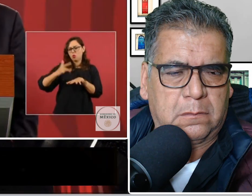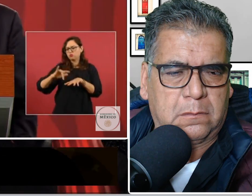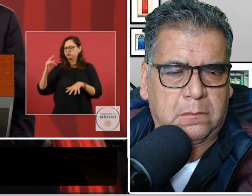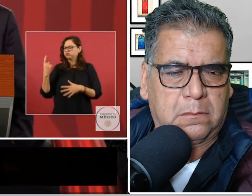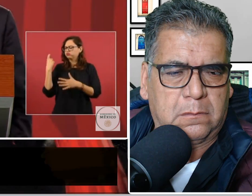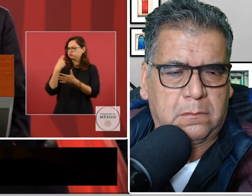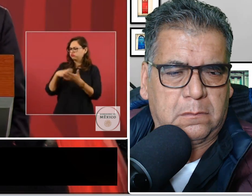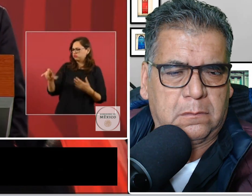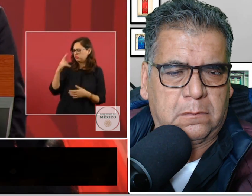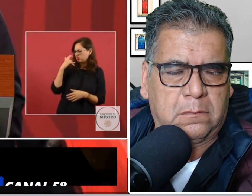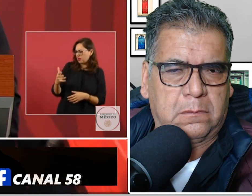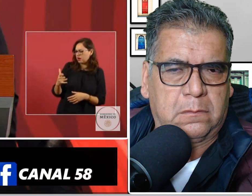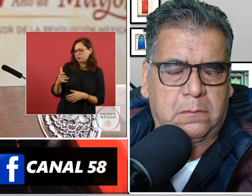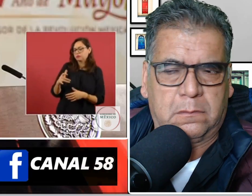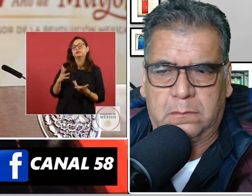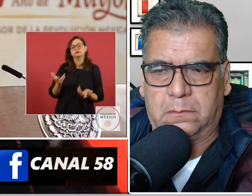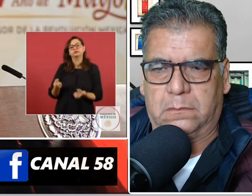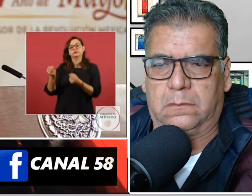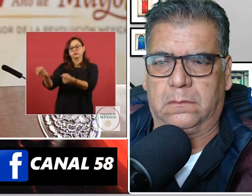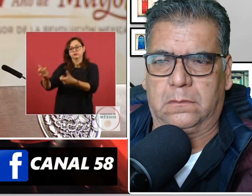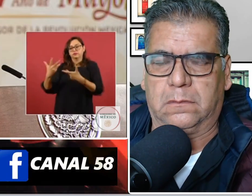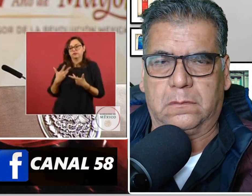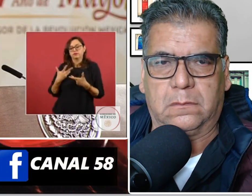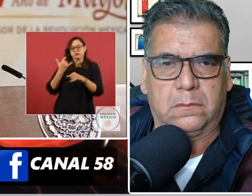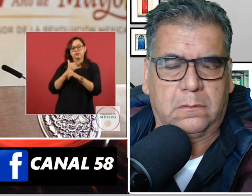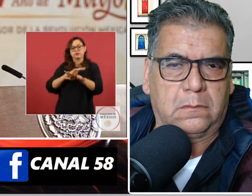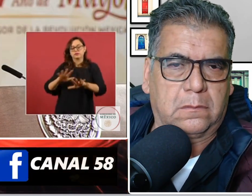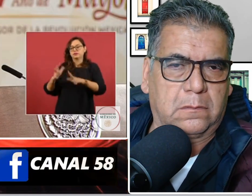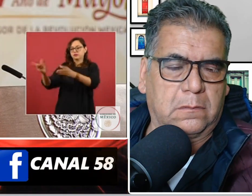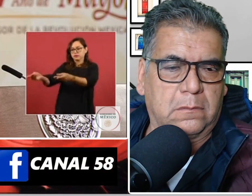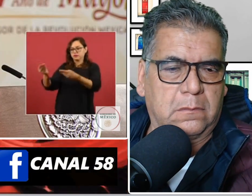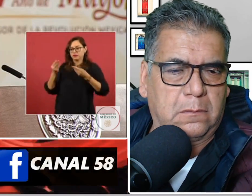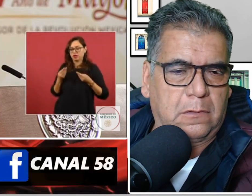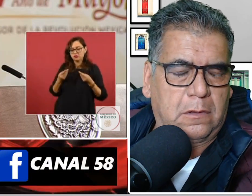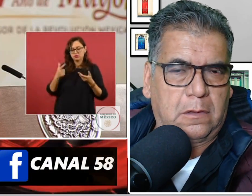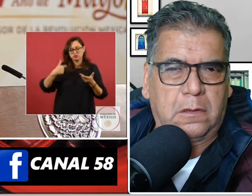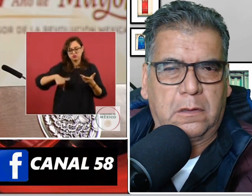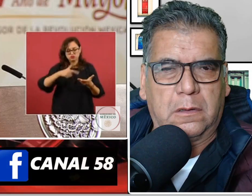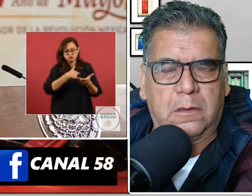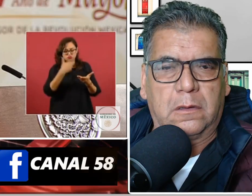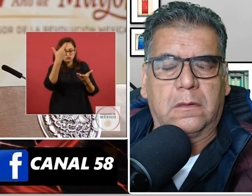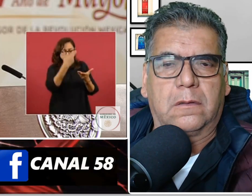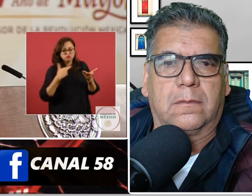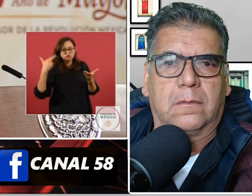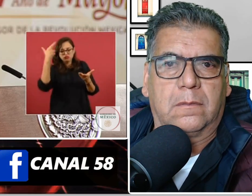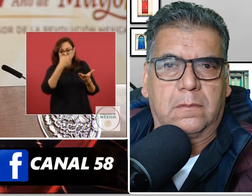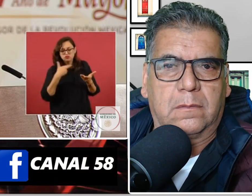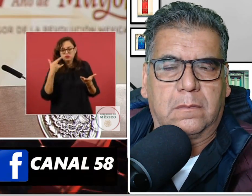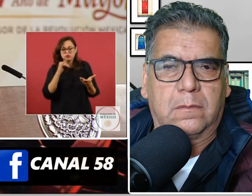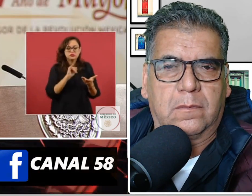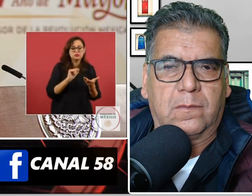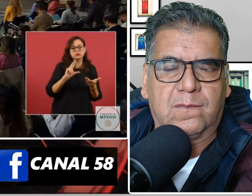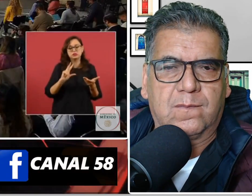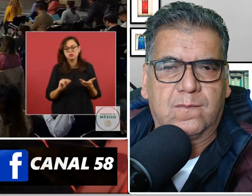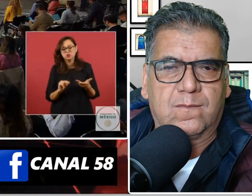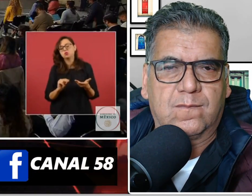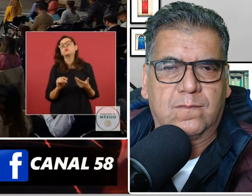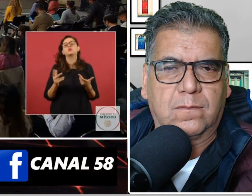Todas las operaciones inusuales, las sospechosas, las que provienen, las que realizan